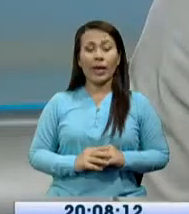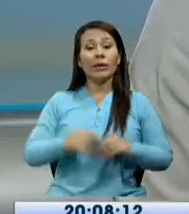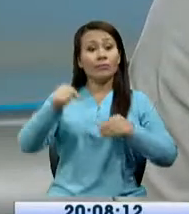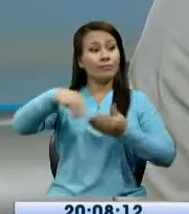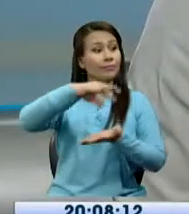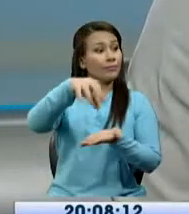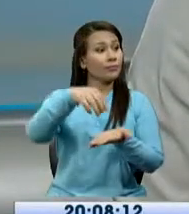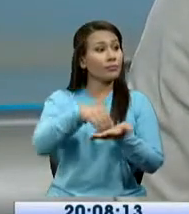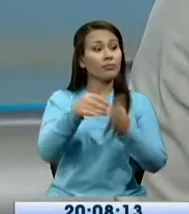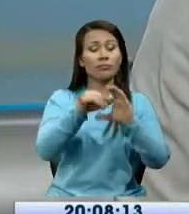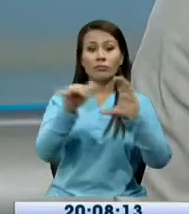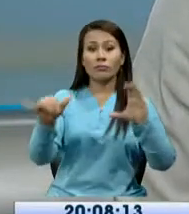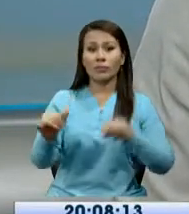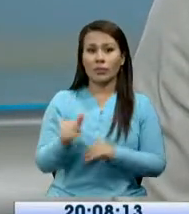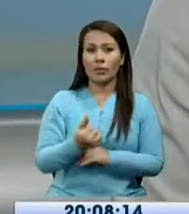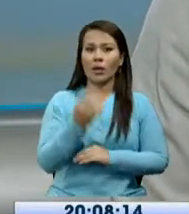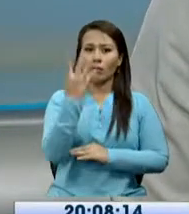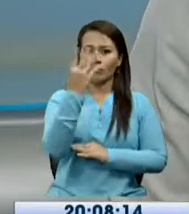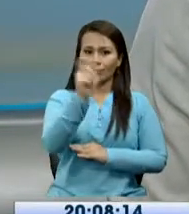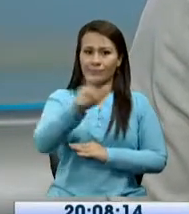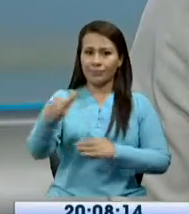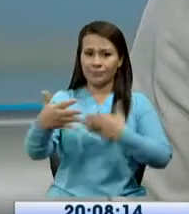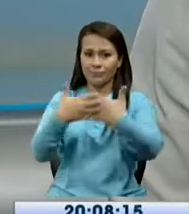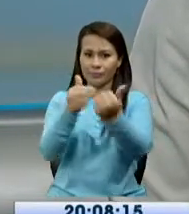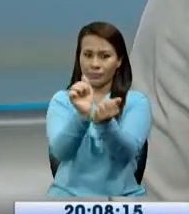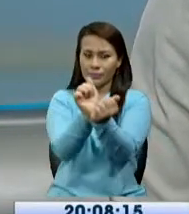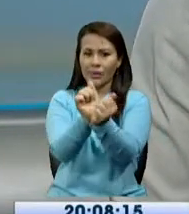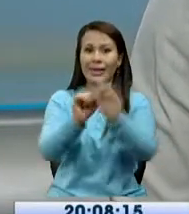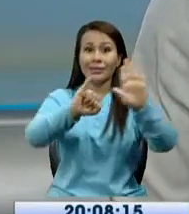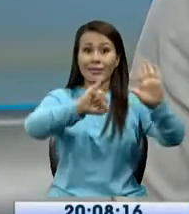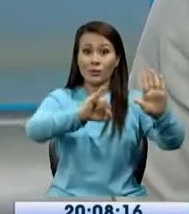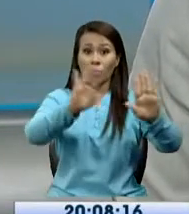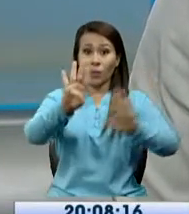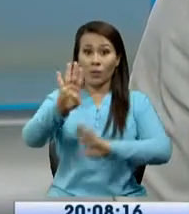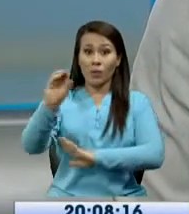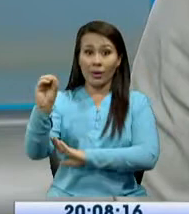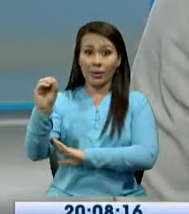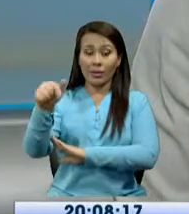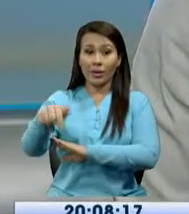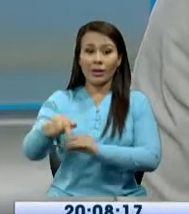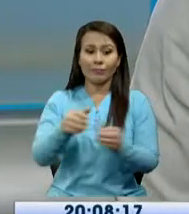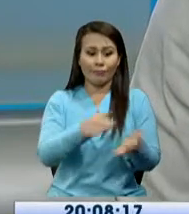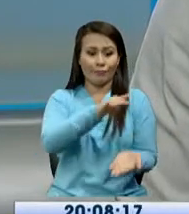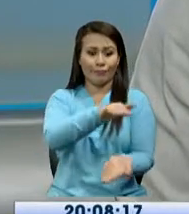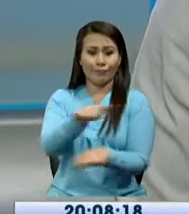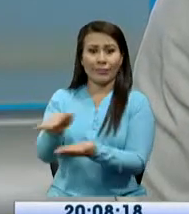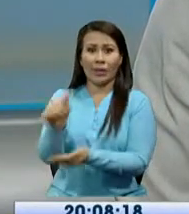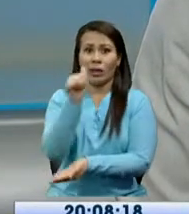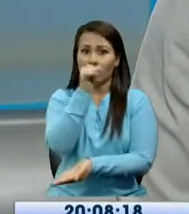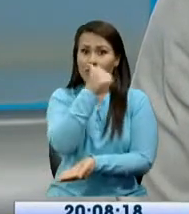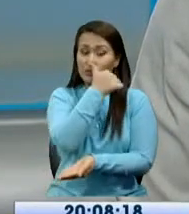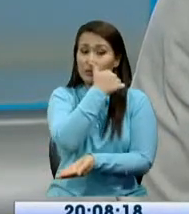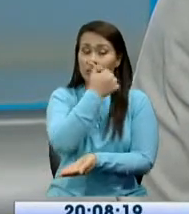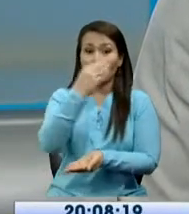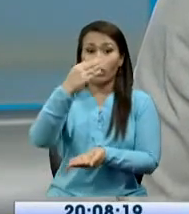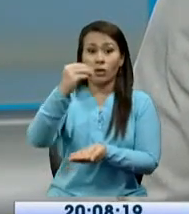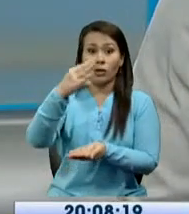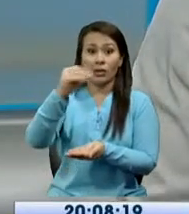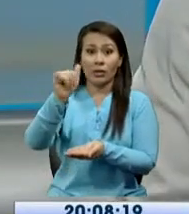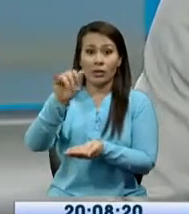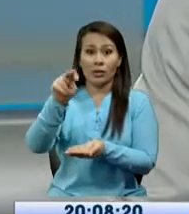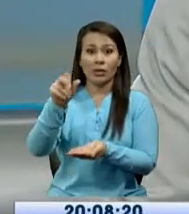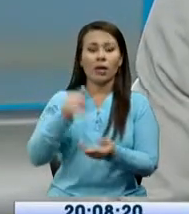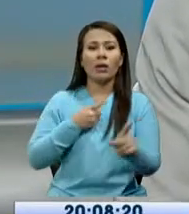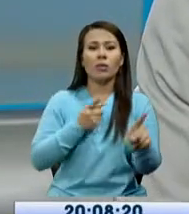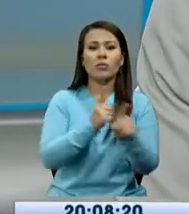En la provincia de Santa Elena, cuatro personas quedaron detenidas y 640 kilos de clorhidrato de cocaína tras el allanamiento de una vivienda